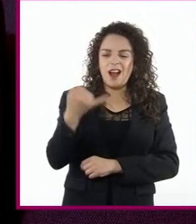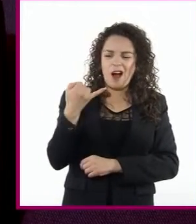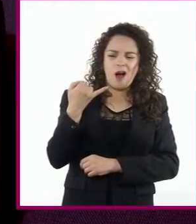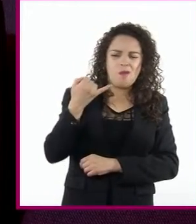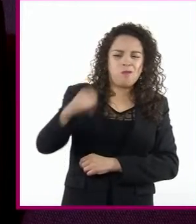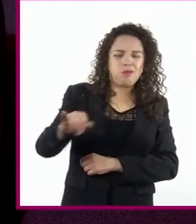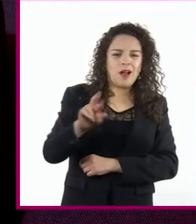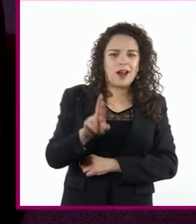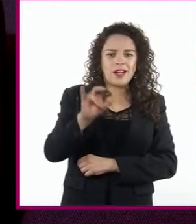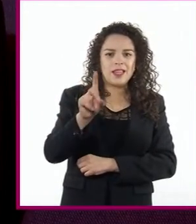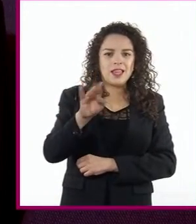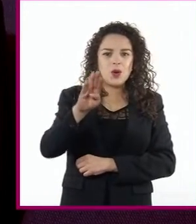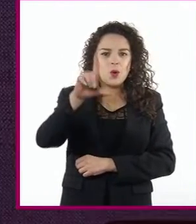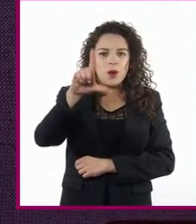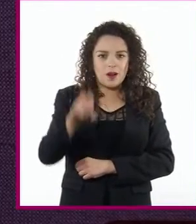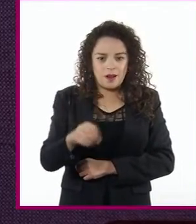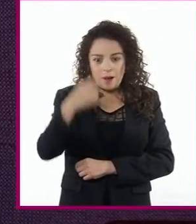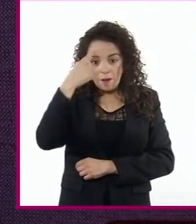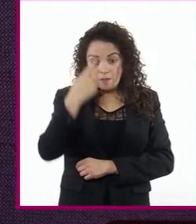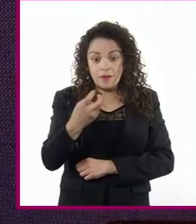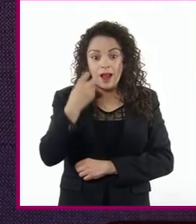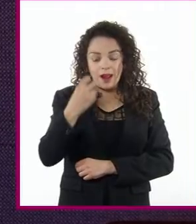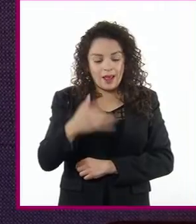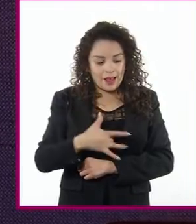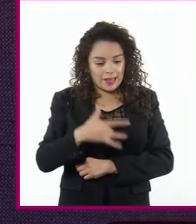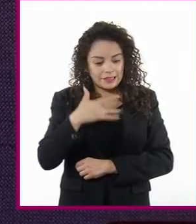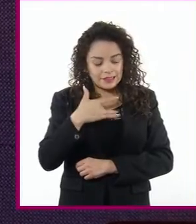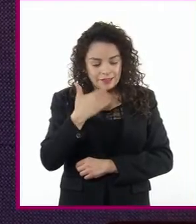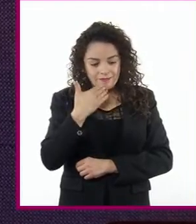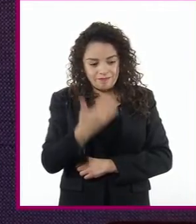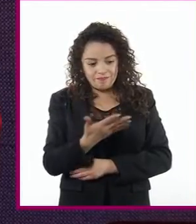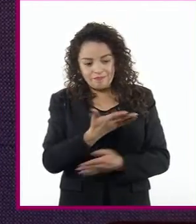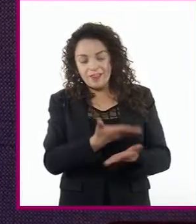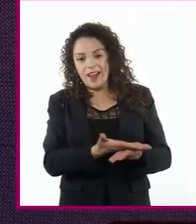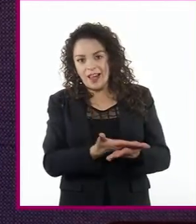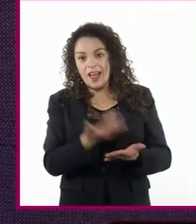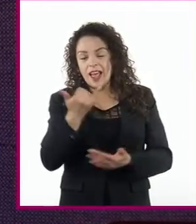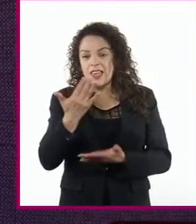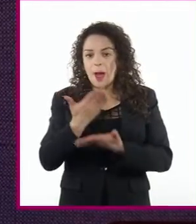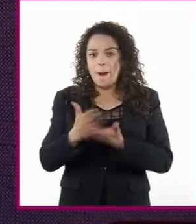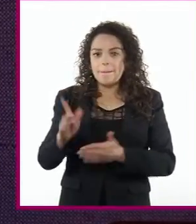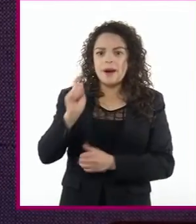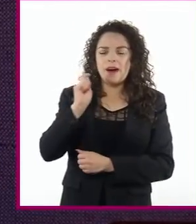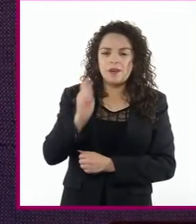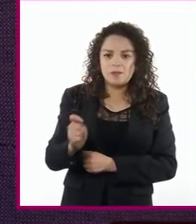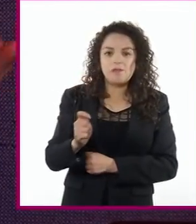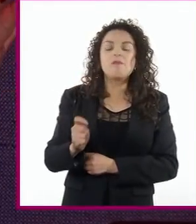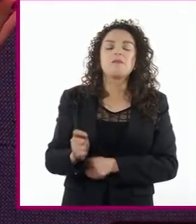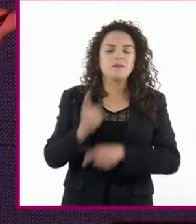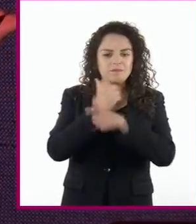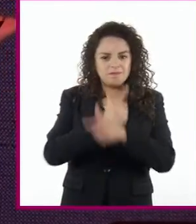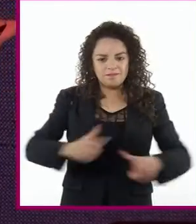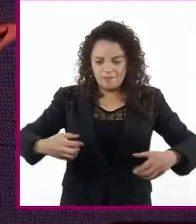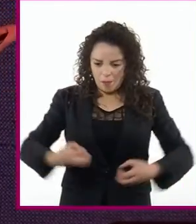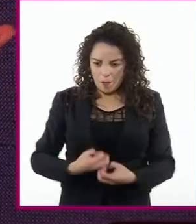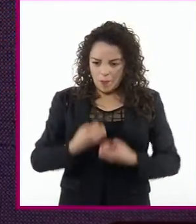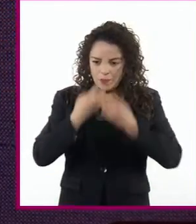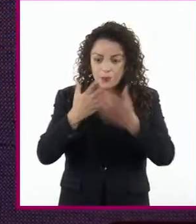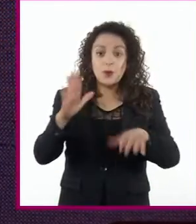dar sentido a la existencia. Pero además, la comedia tiene un efecto liberador gracias a la